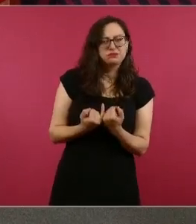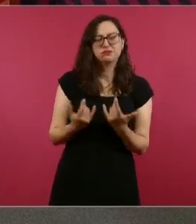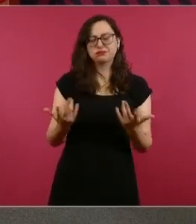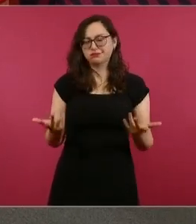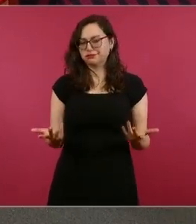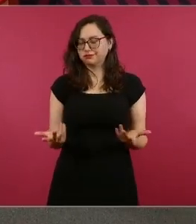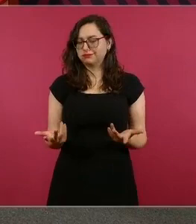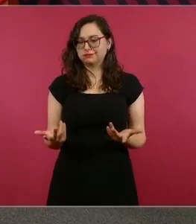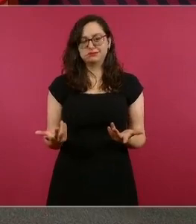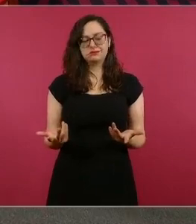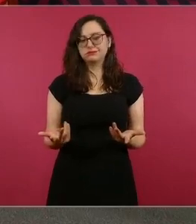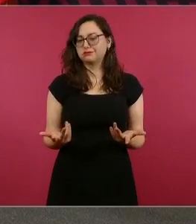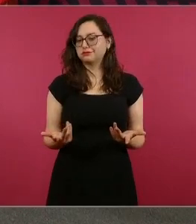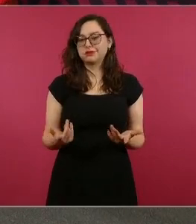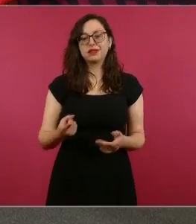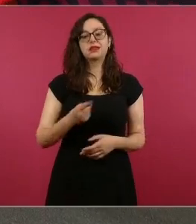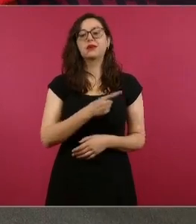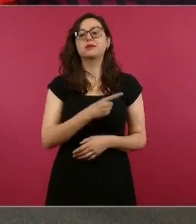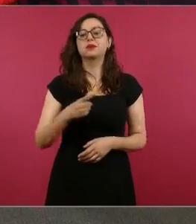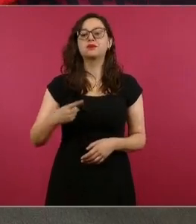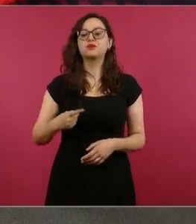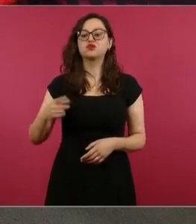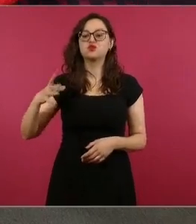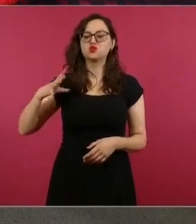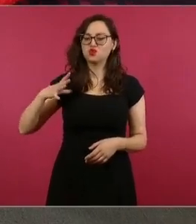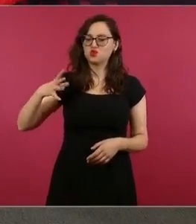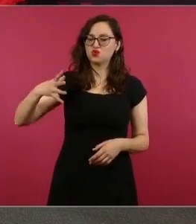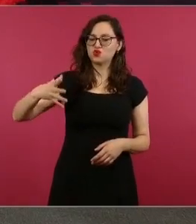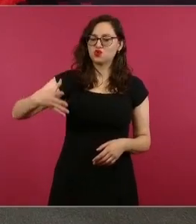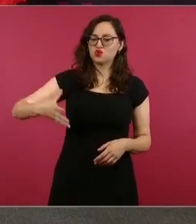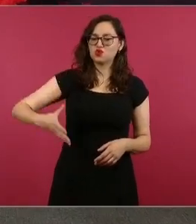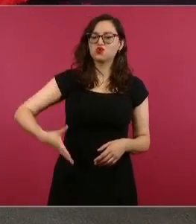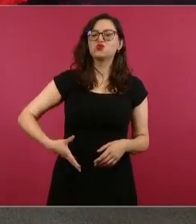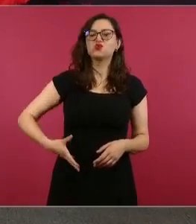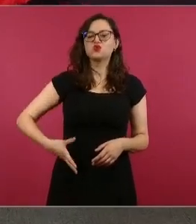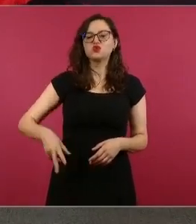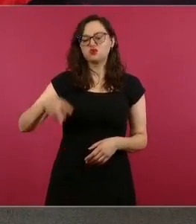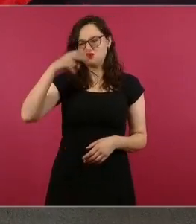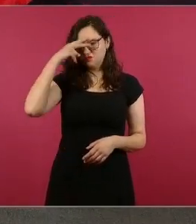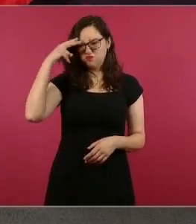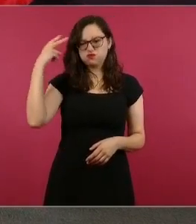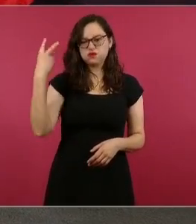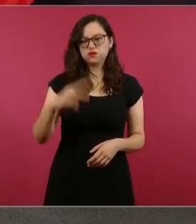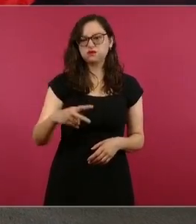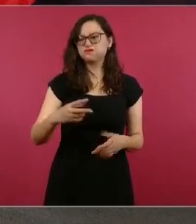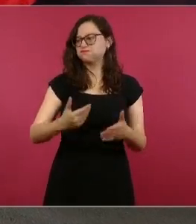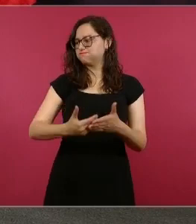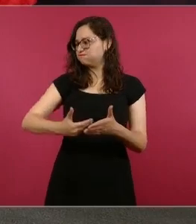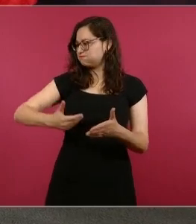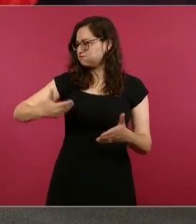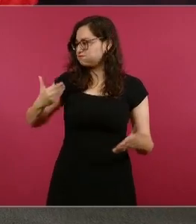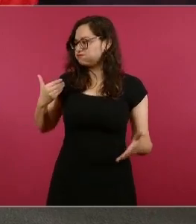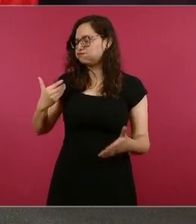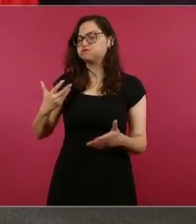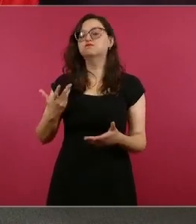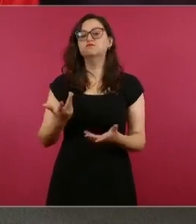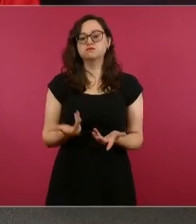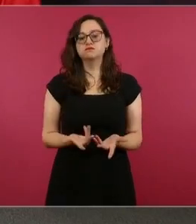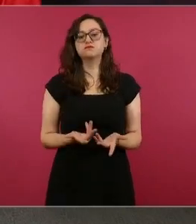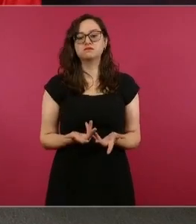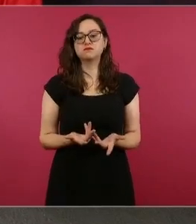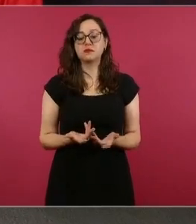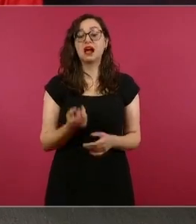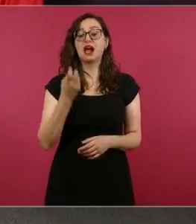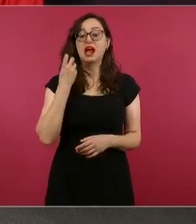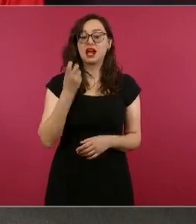Entonces debemos de sentirnos muy orgullosos de nuestro pasado. De ahí la